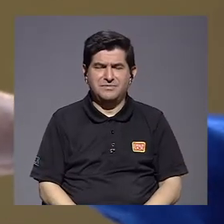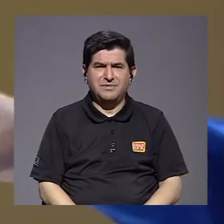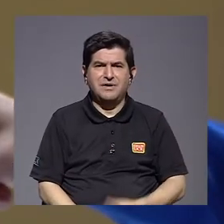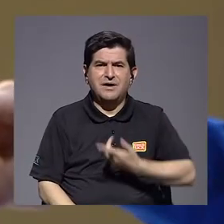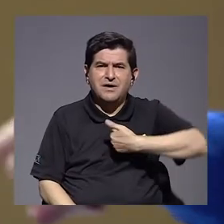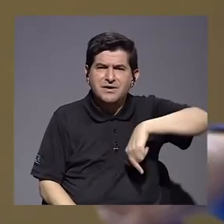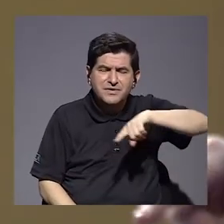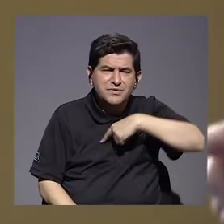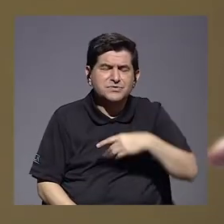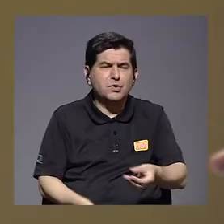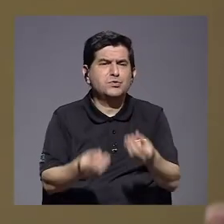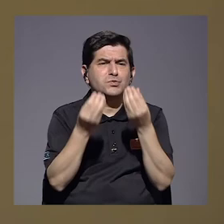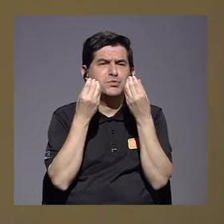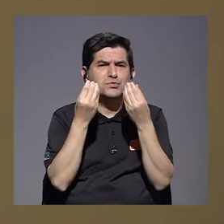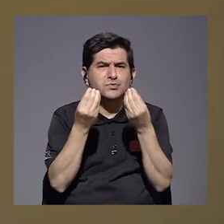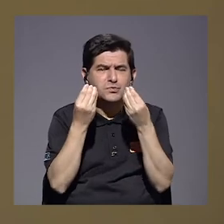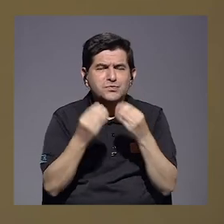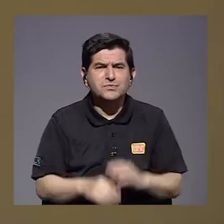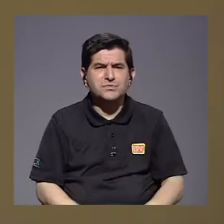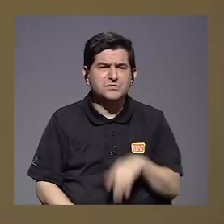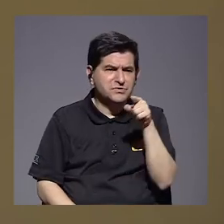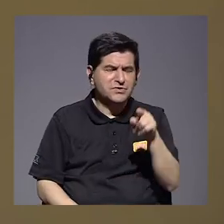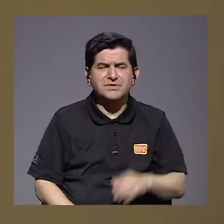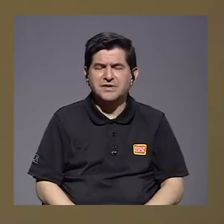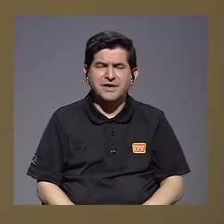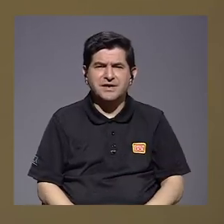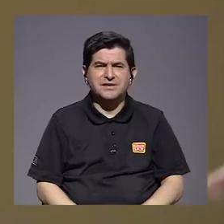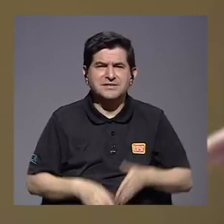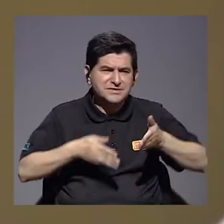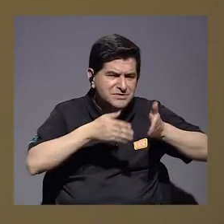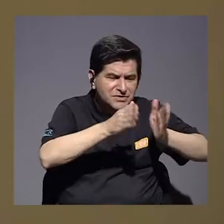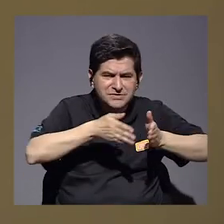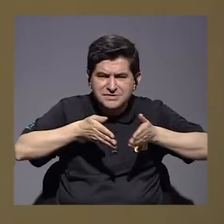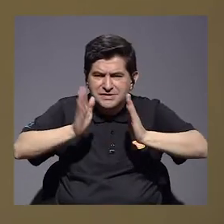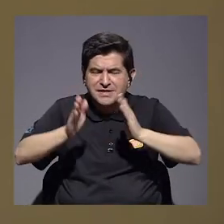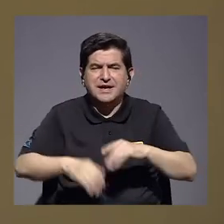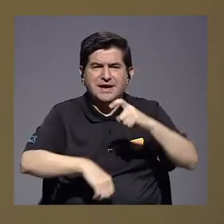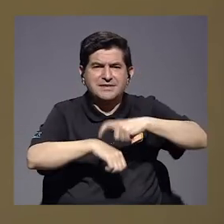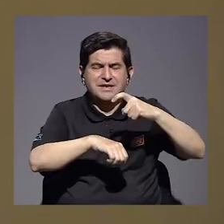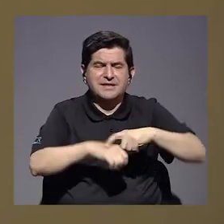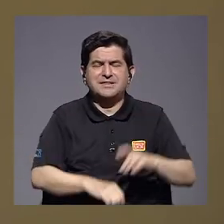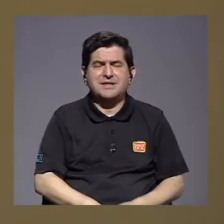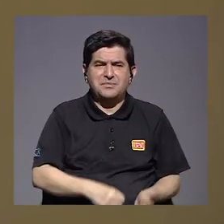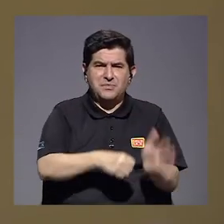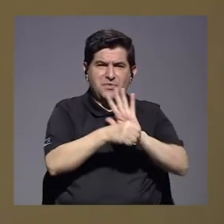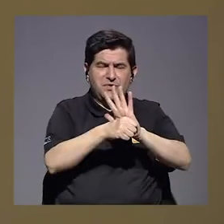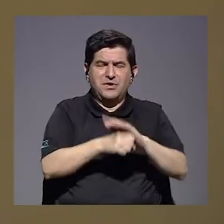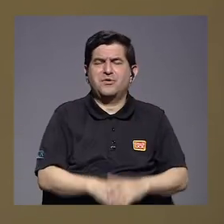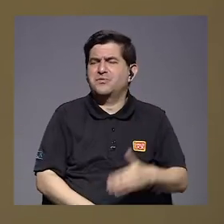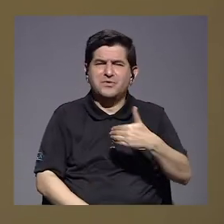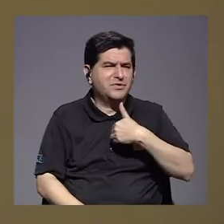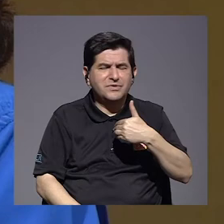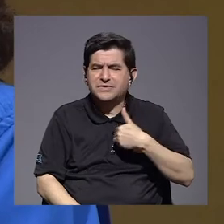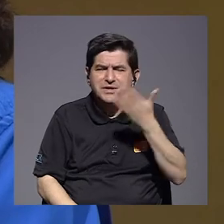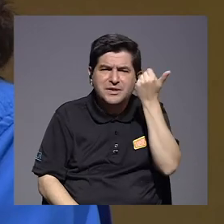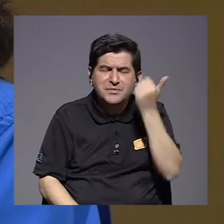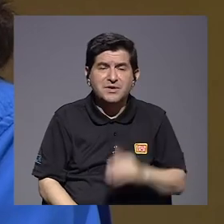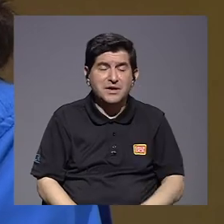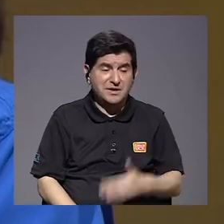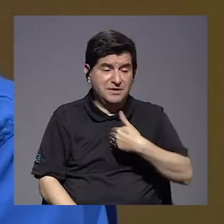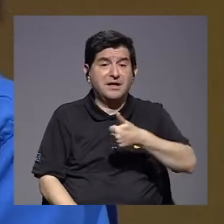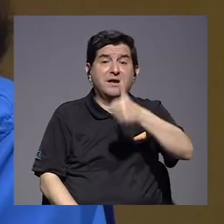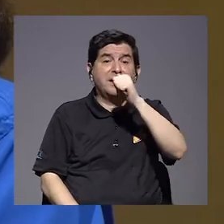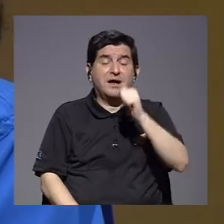casa? A muchos de los asentamientos informales en la calle, sobre todo en este periodo del COVID. ¿Por qué no los tenemos? Porque tienen